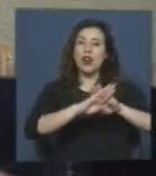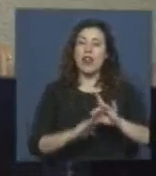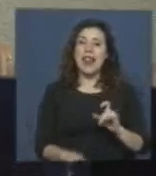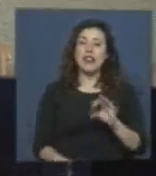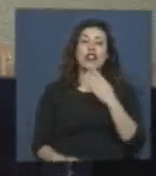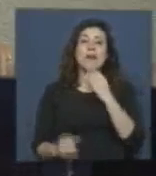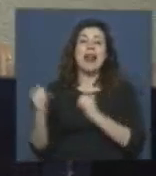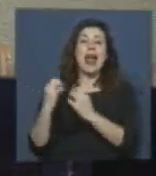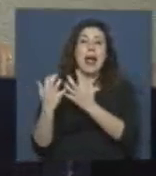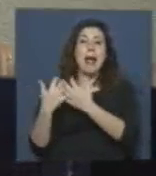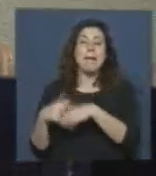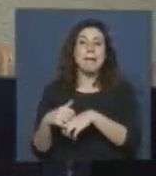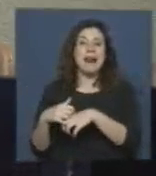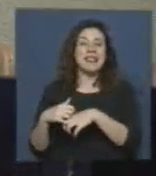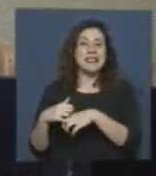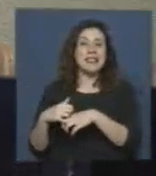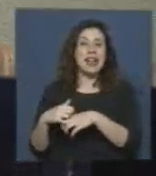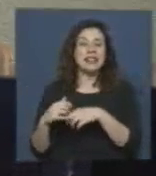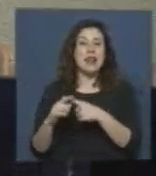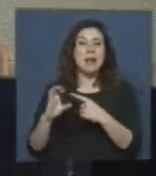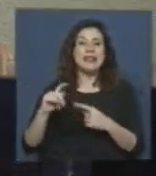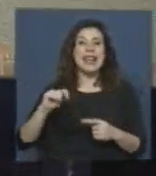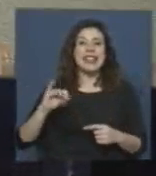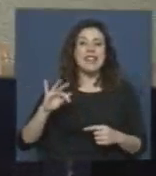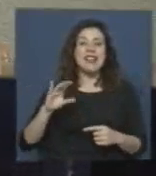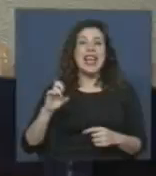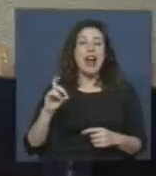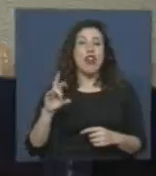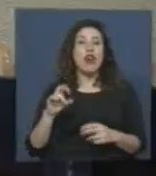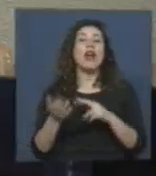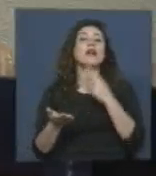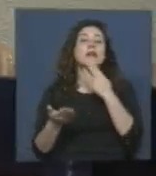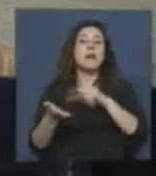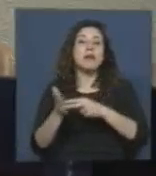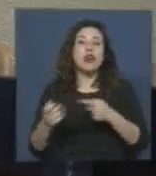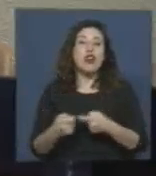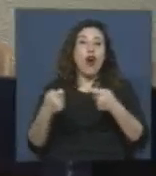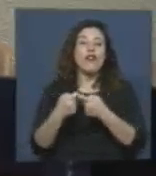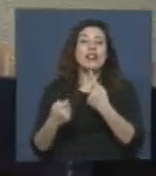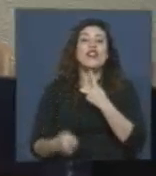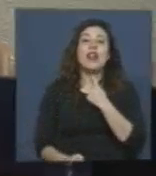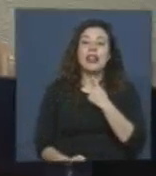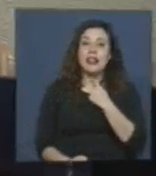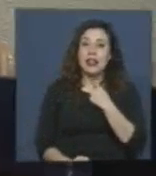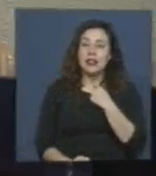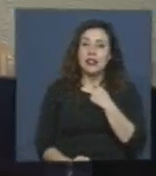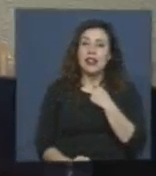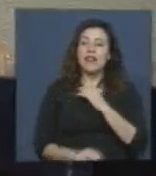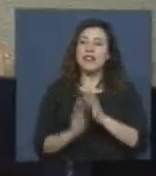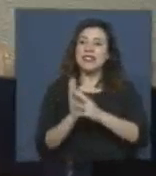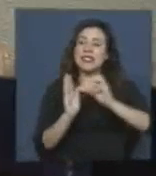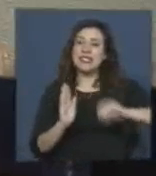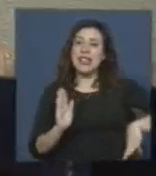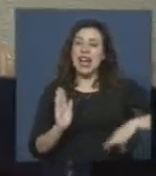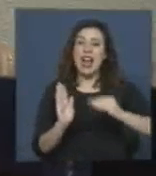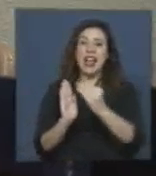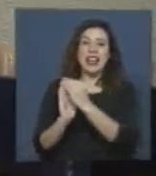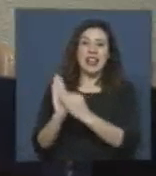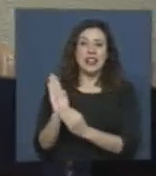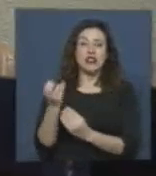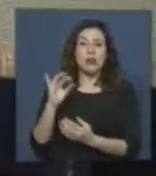empresas certificadoras, incluyendo los eventuales conflictos de intereses de estas últimas. Eliminar del registro